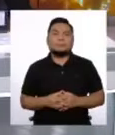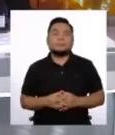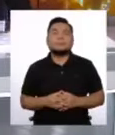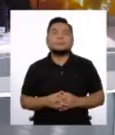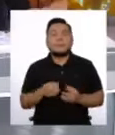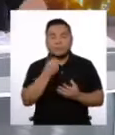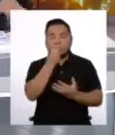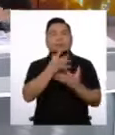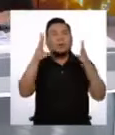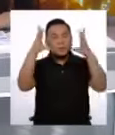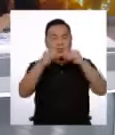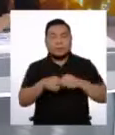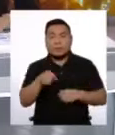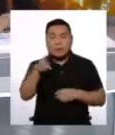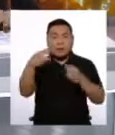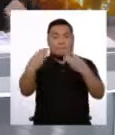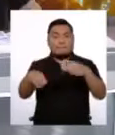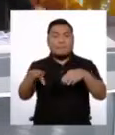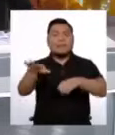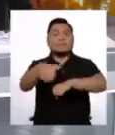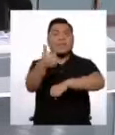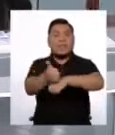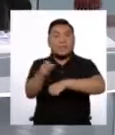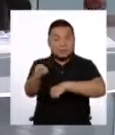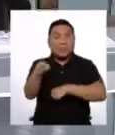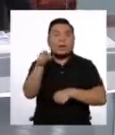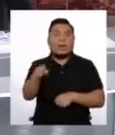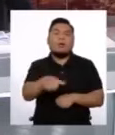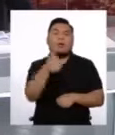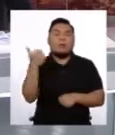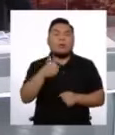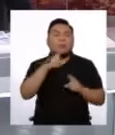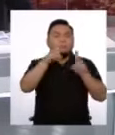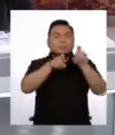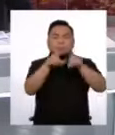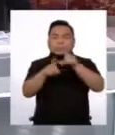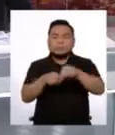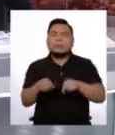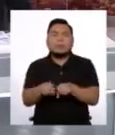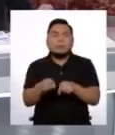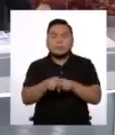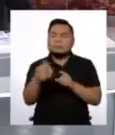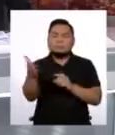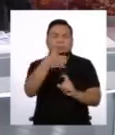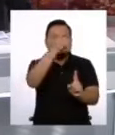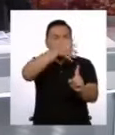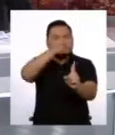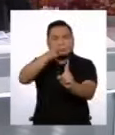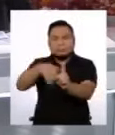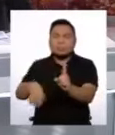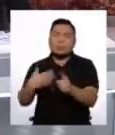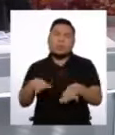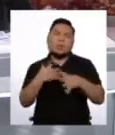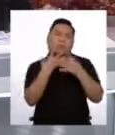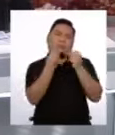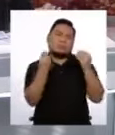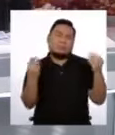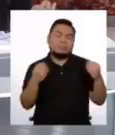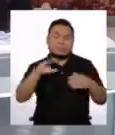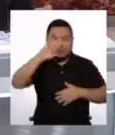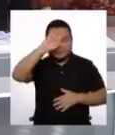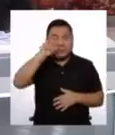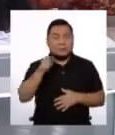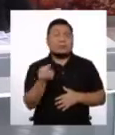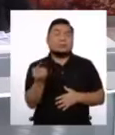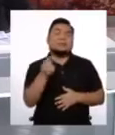Muy buenas noches. mercado mayorista de Santanita es otro centro de abastos donde se detectó la presencia de coronavirus. 132 trabajadores de un